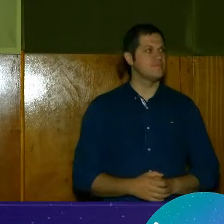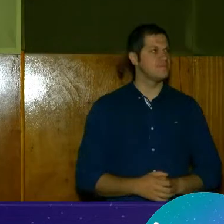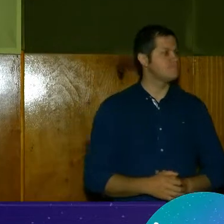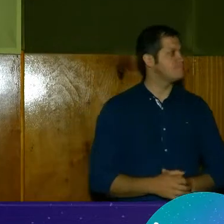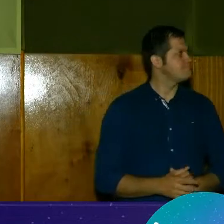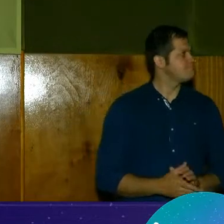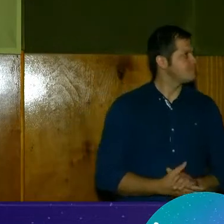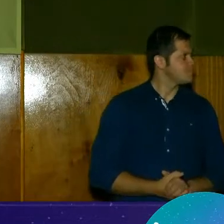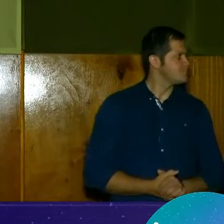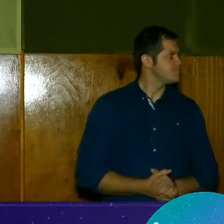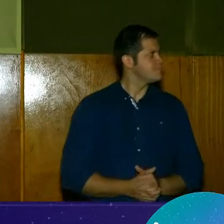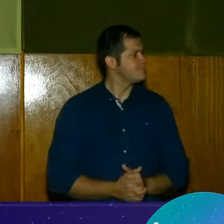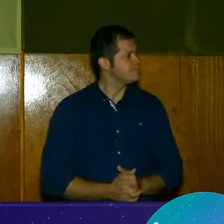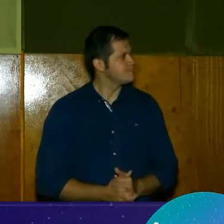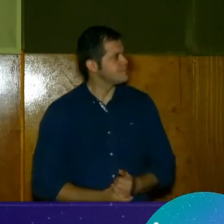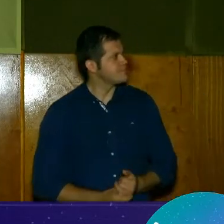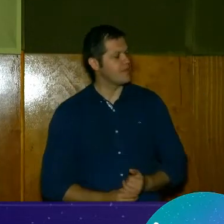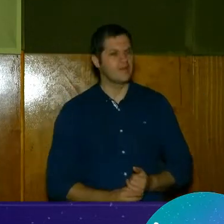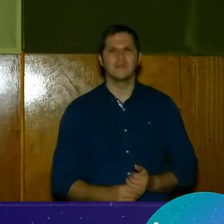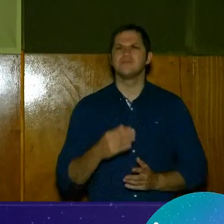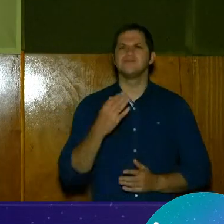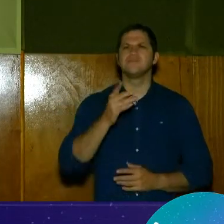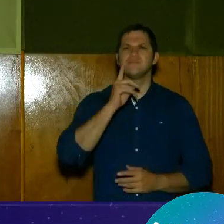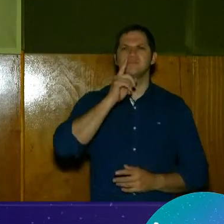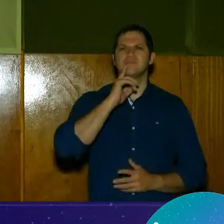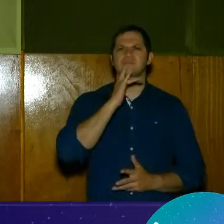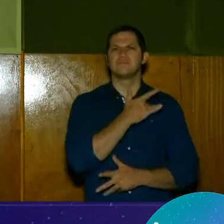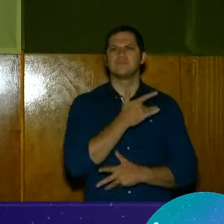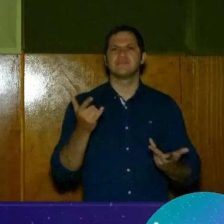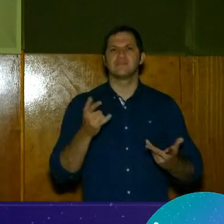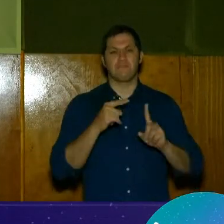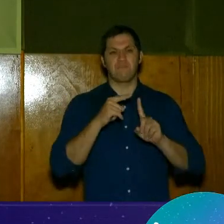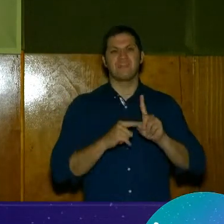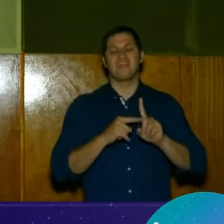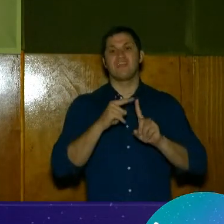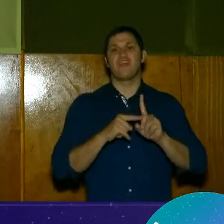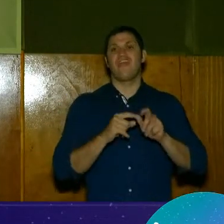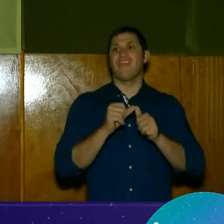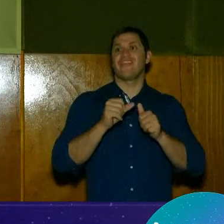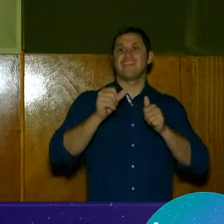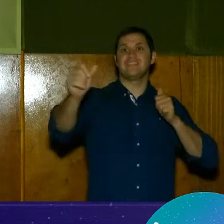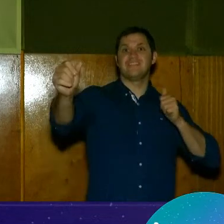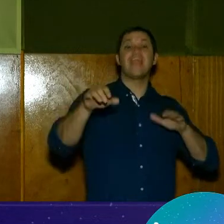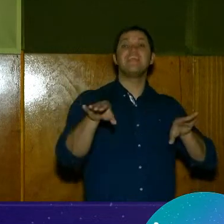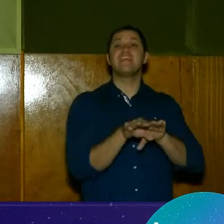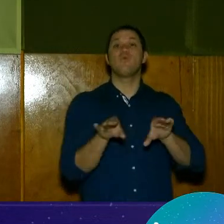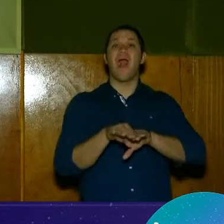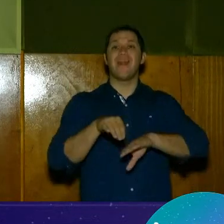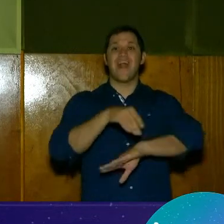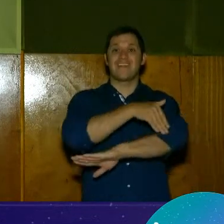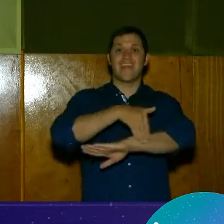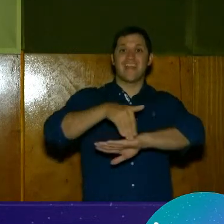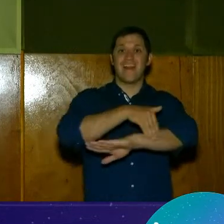estuviera al lado entonces eso convierte a este tipo de estrellas en una